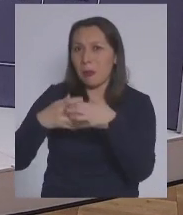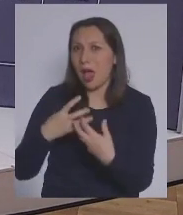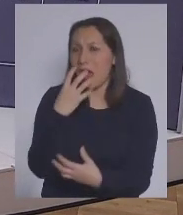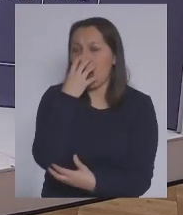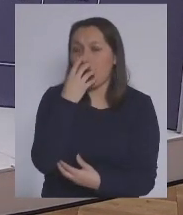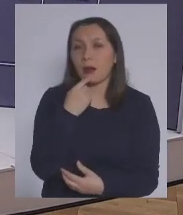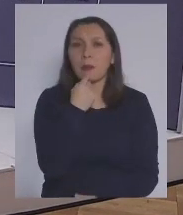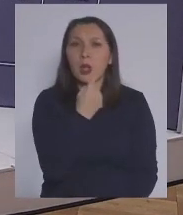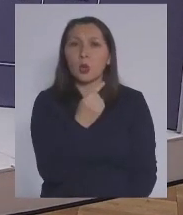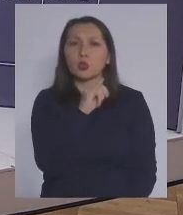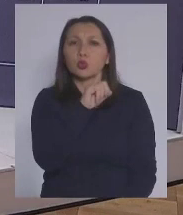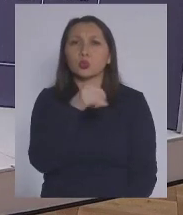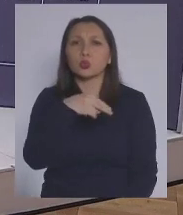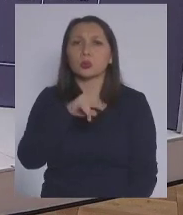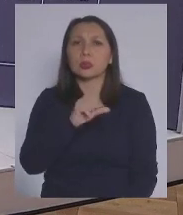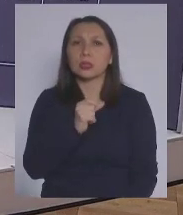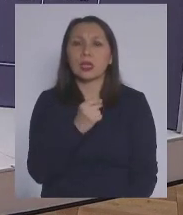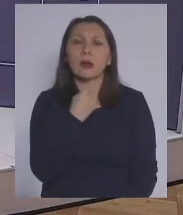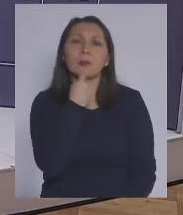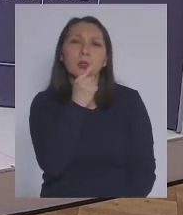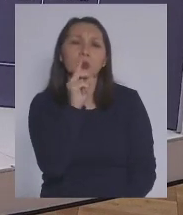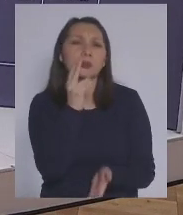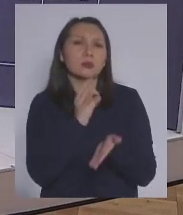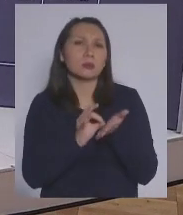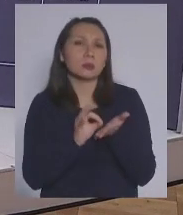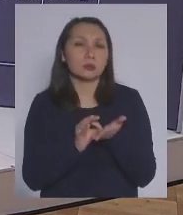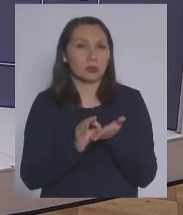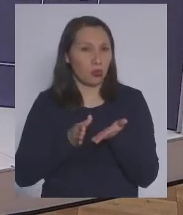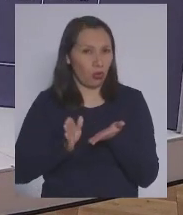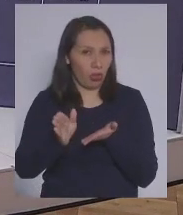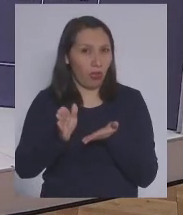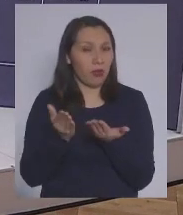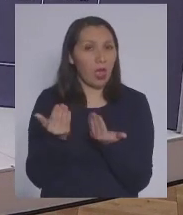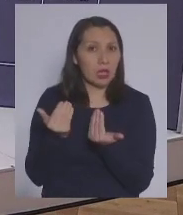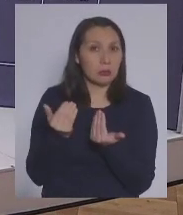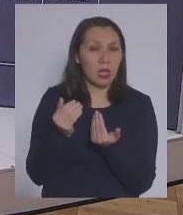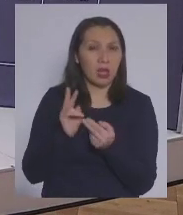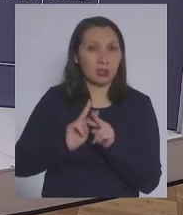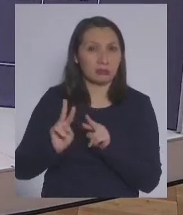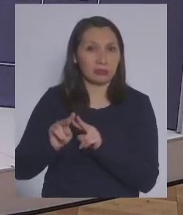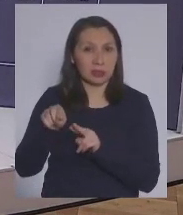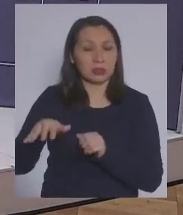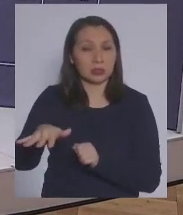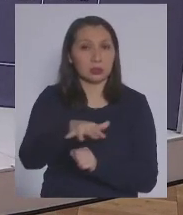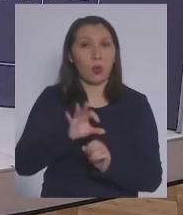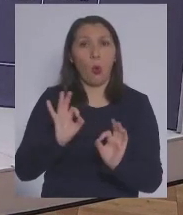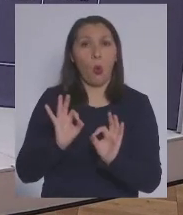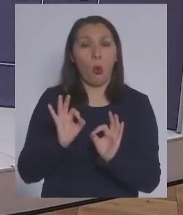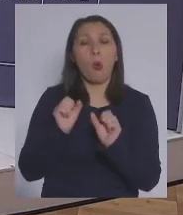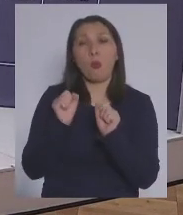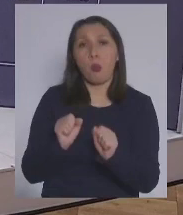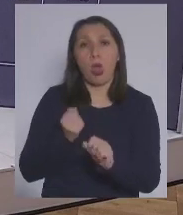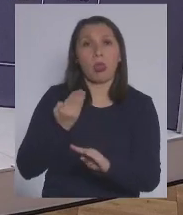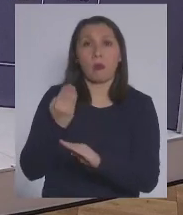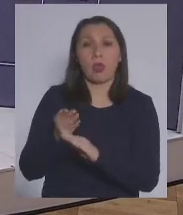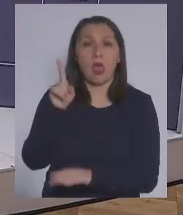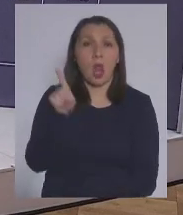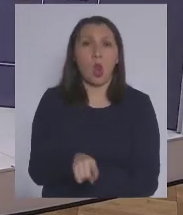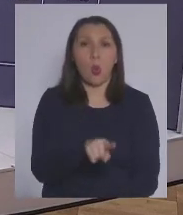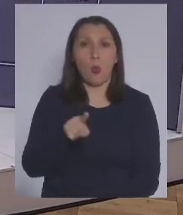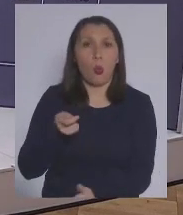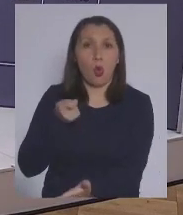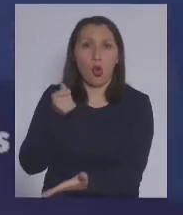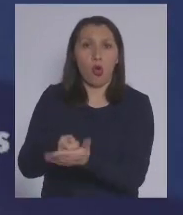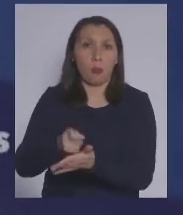subsecretario arturo zúñiga con esa compra si se van a seguir esperando que se resuelva esta situación no simplemente se puede solicitar la anulación de éste